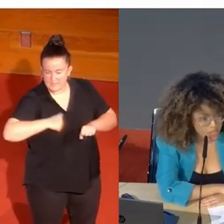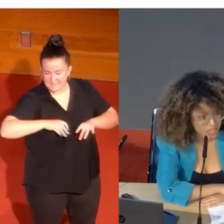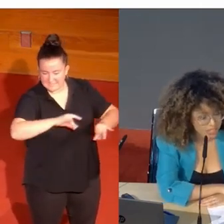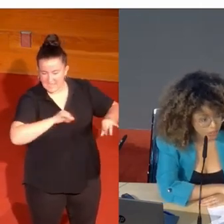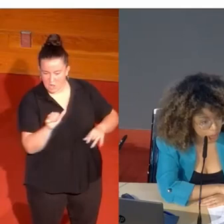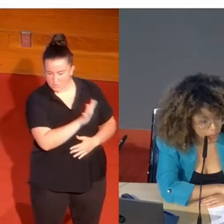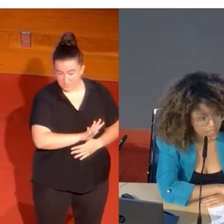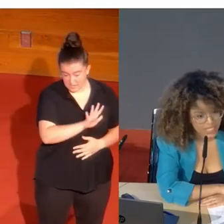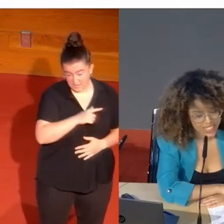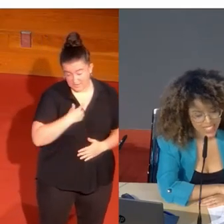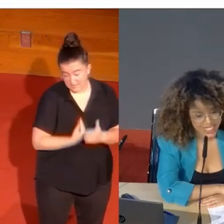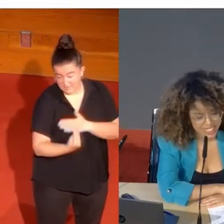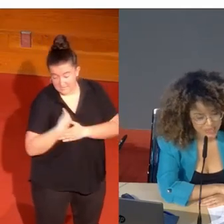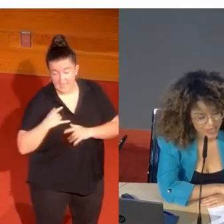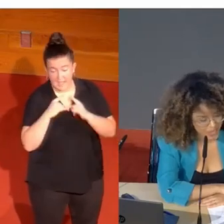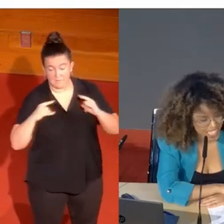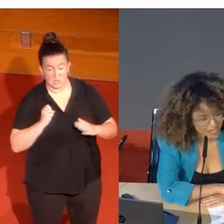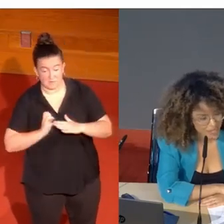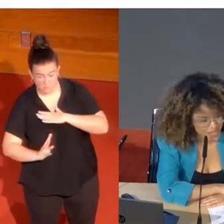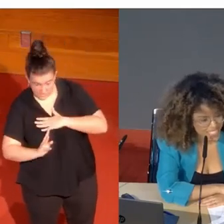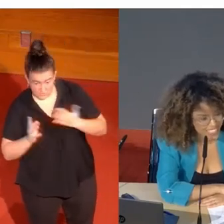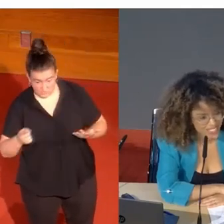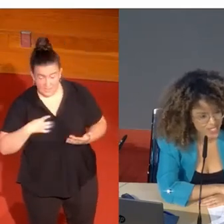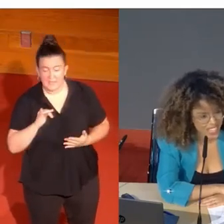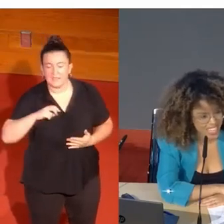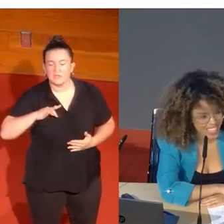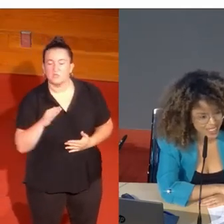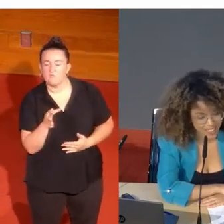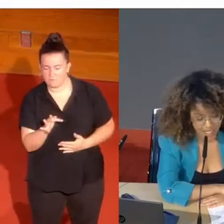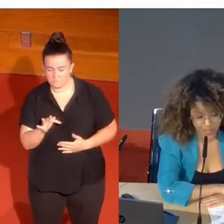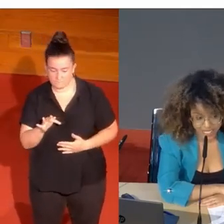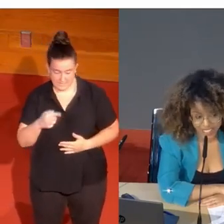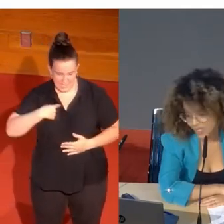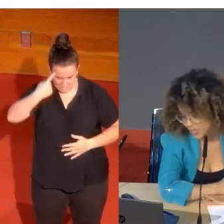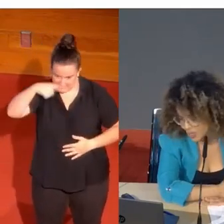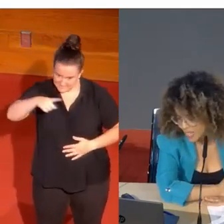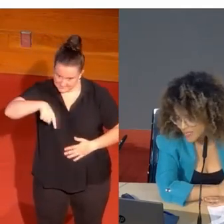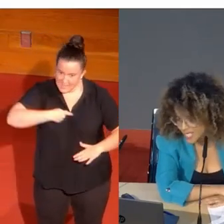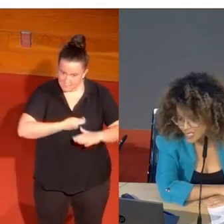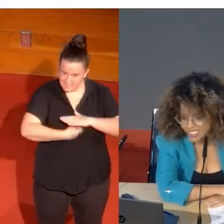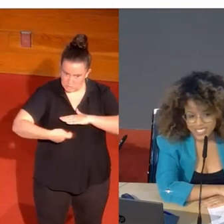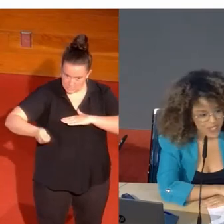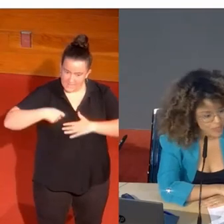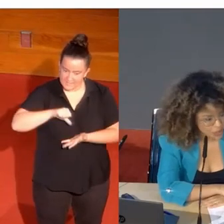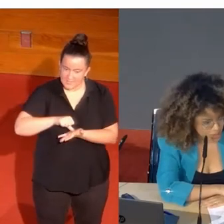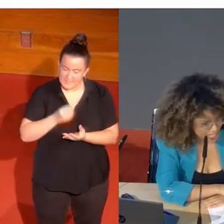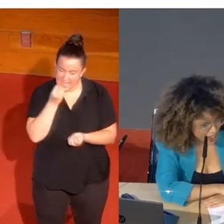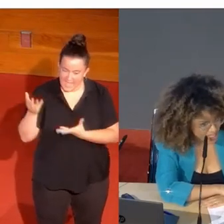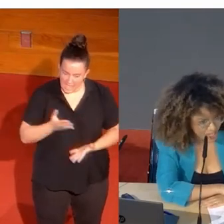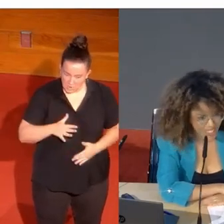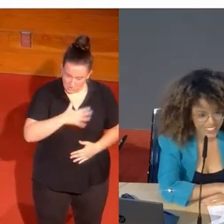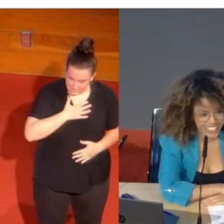refugiados en tinduf aquí en vitoria me consta que sois una ciudad acogida bueno en todo el país Vasco hay